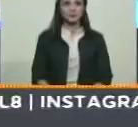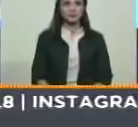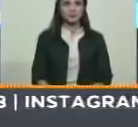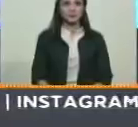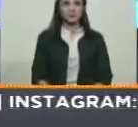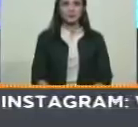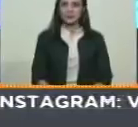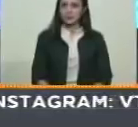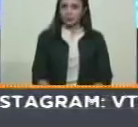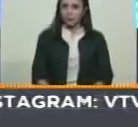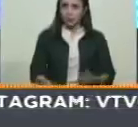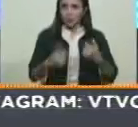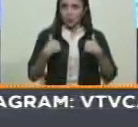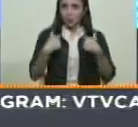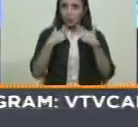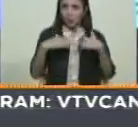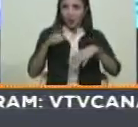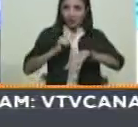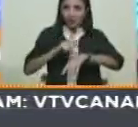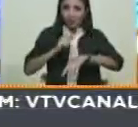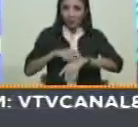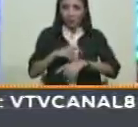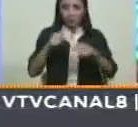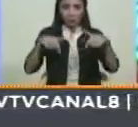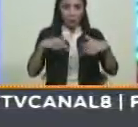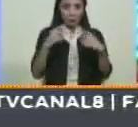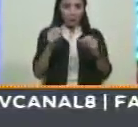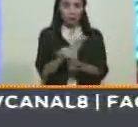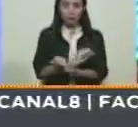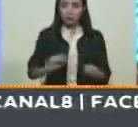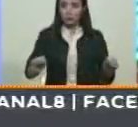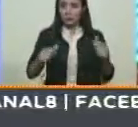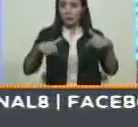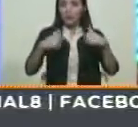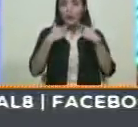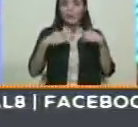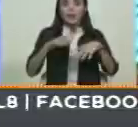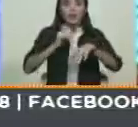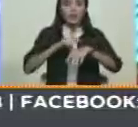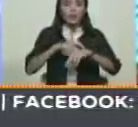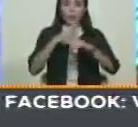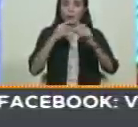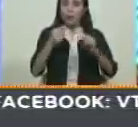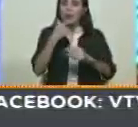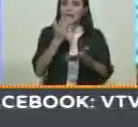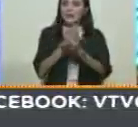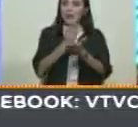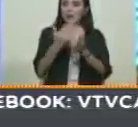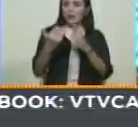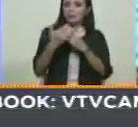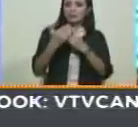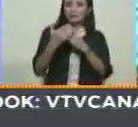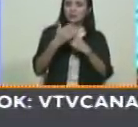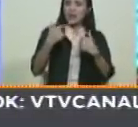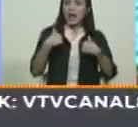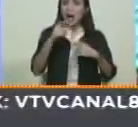yo no voy a perder tiempo y con ella ellos me dicen maturro